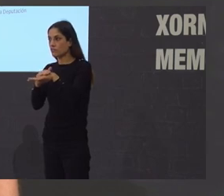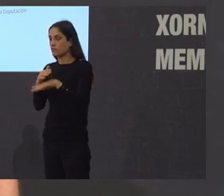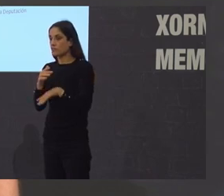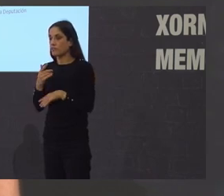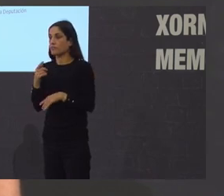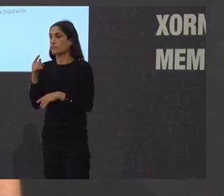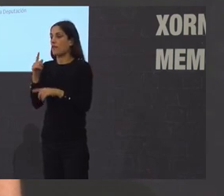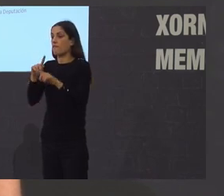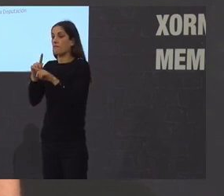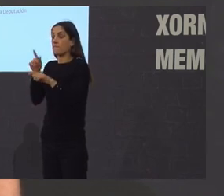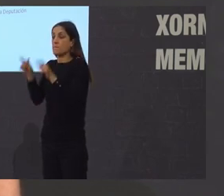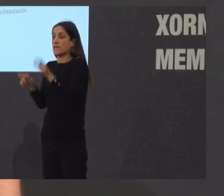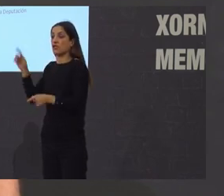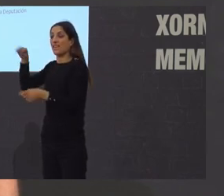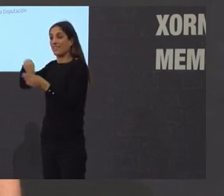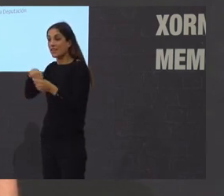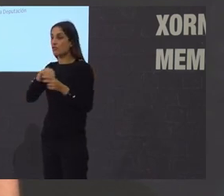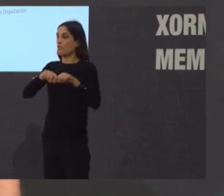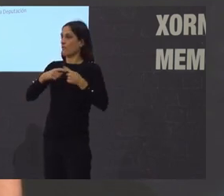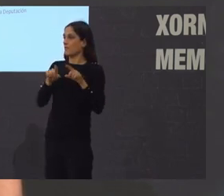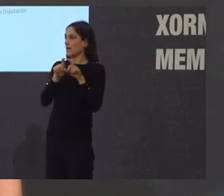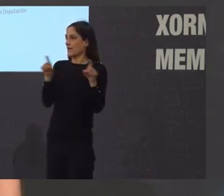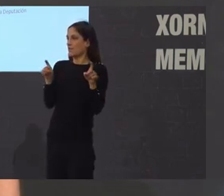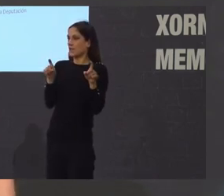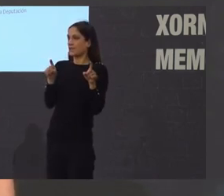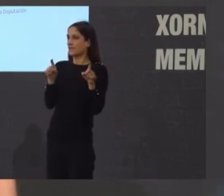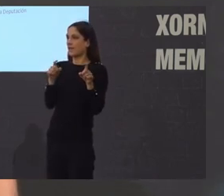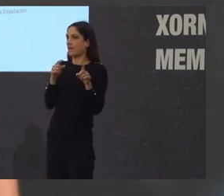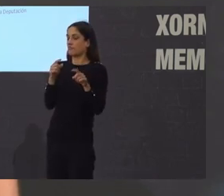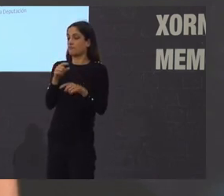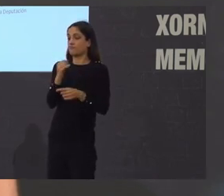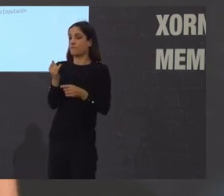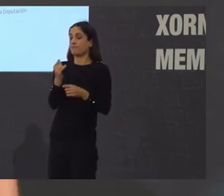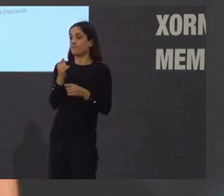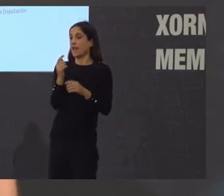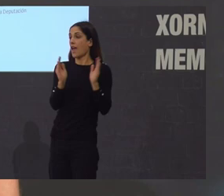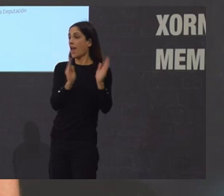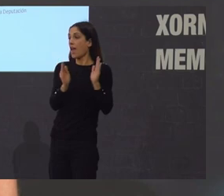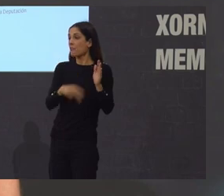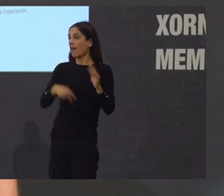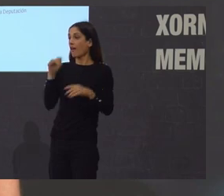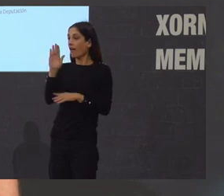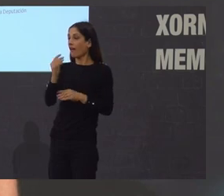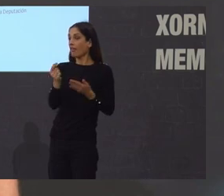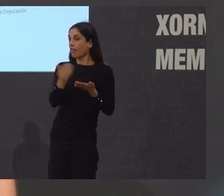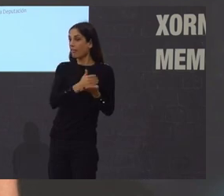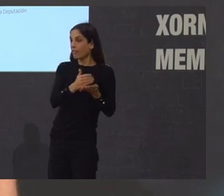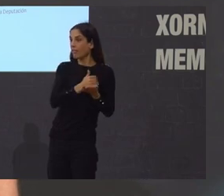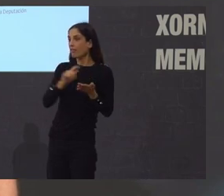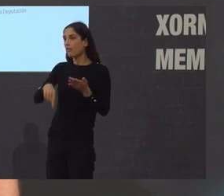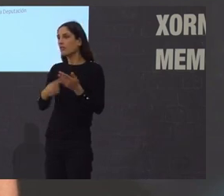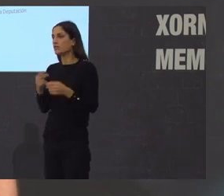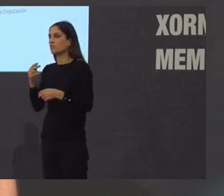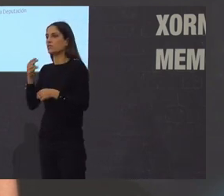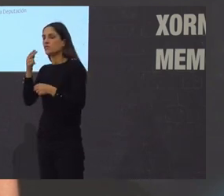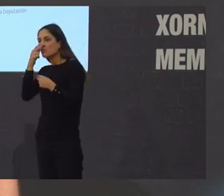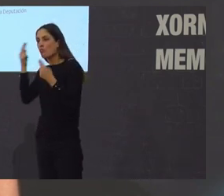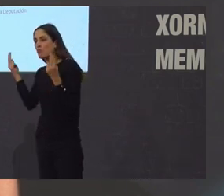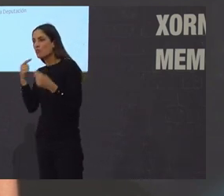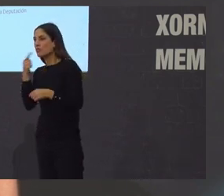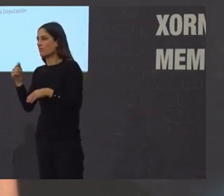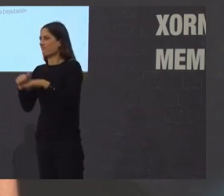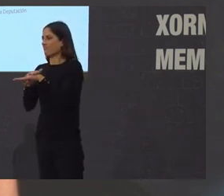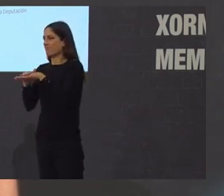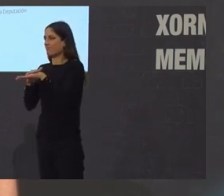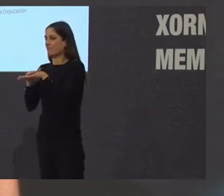empresa actual, de la familia, salió a pedir perdón por lo que habían hecho sus padres, porque existía una sanción social en ese momento en